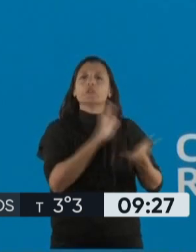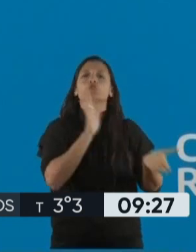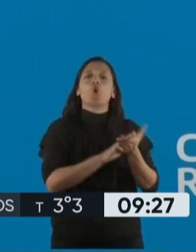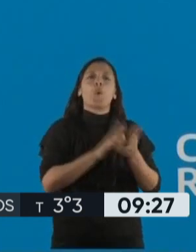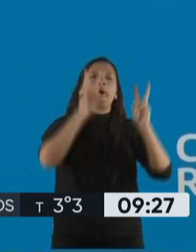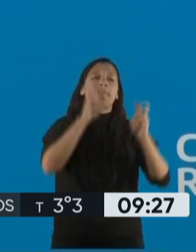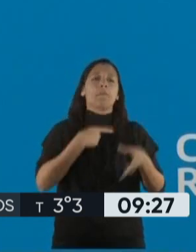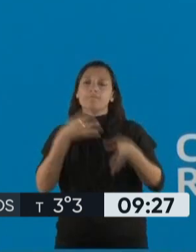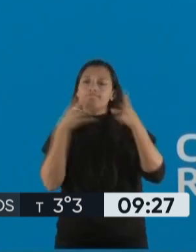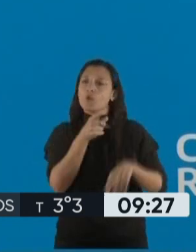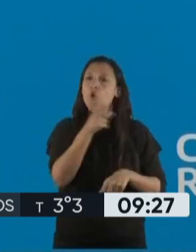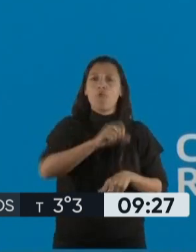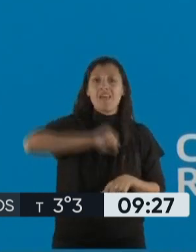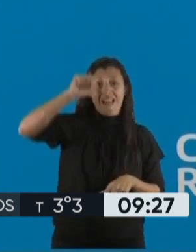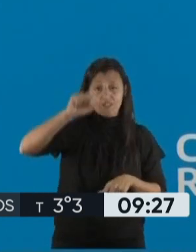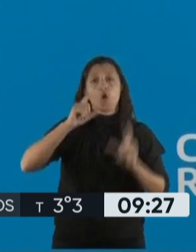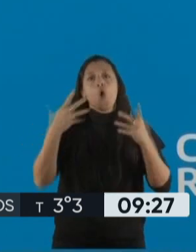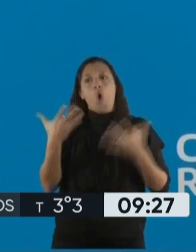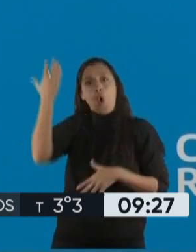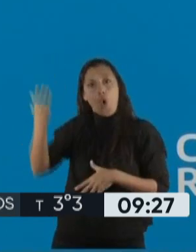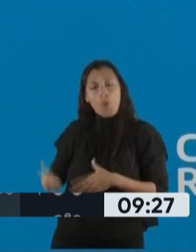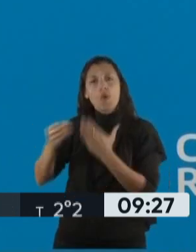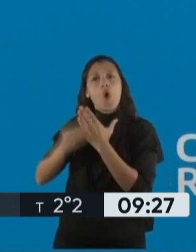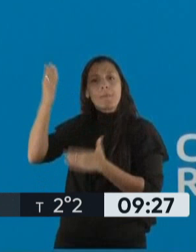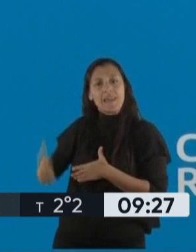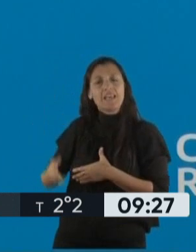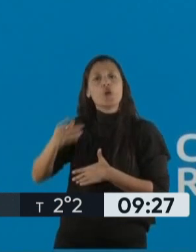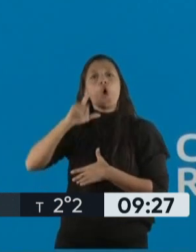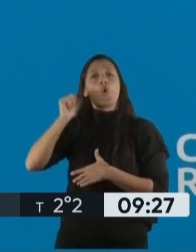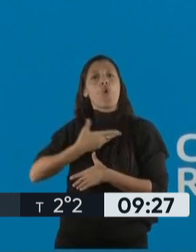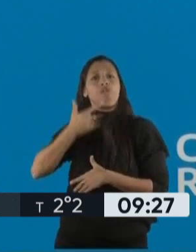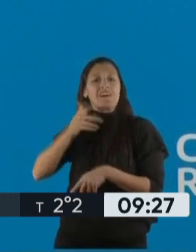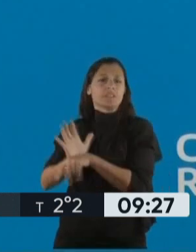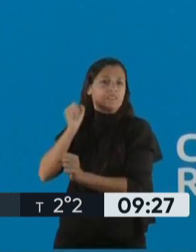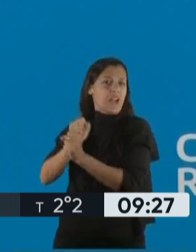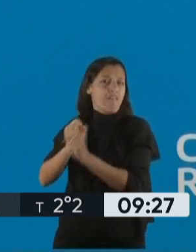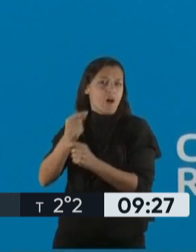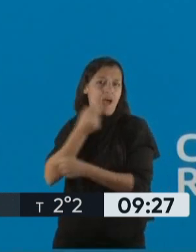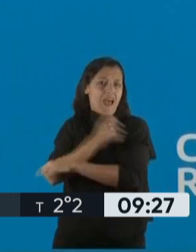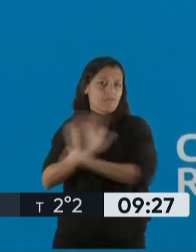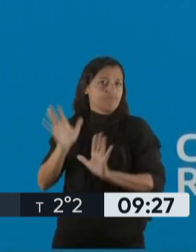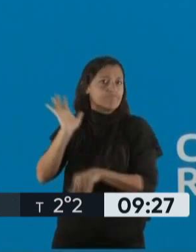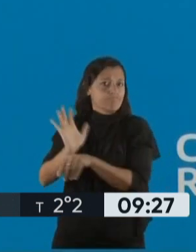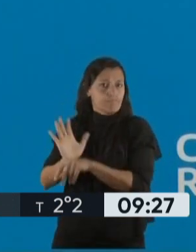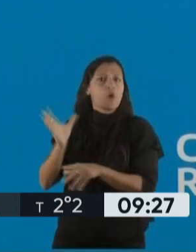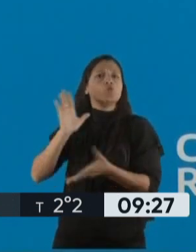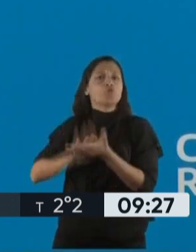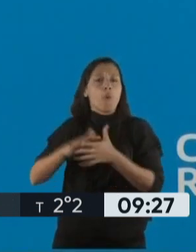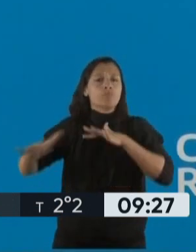inflación. Obviamente la producción, que el ministro Culfas está llevando adelante una tarea increíble en cuanto a la reactivación